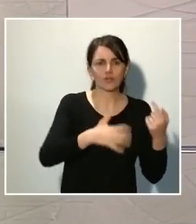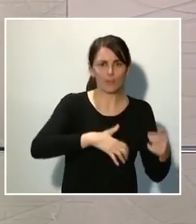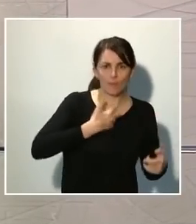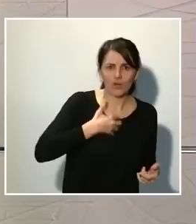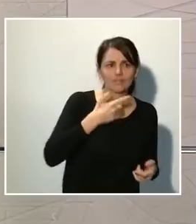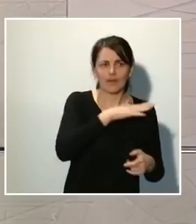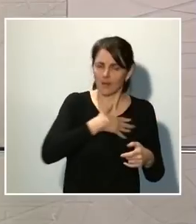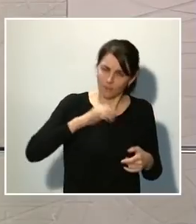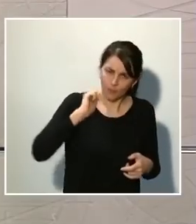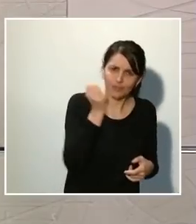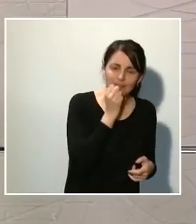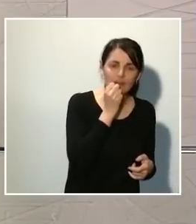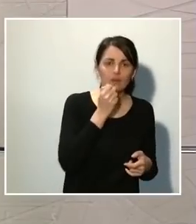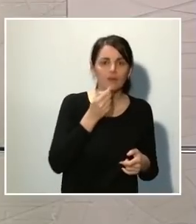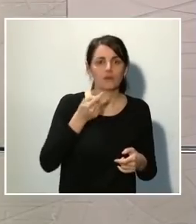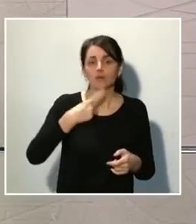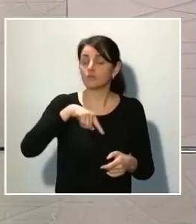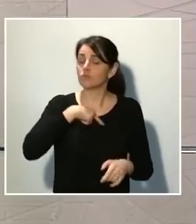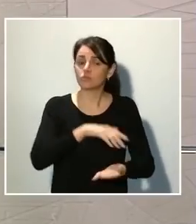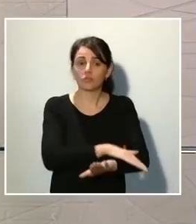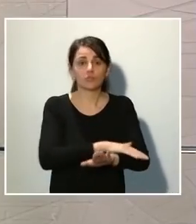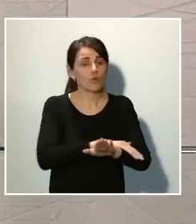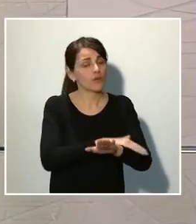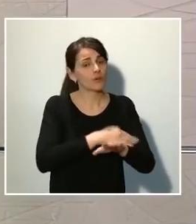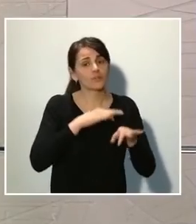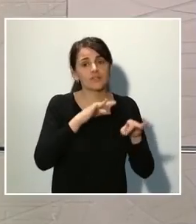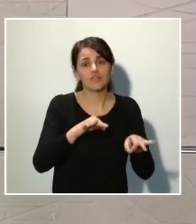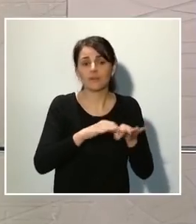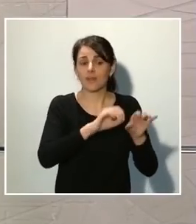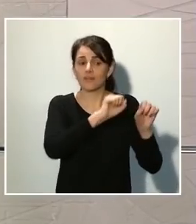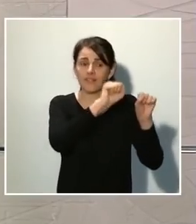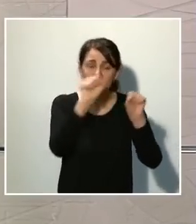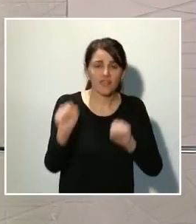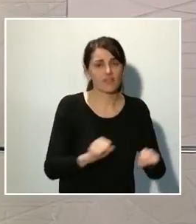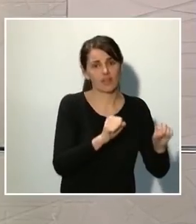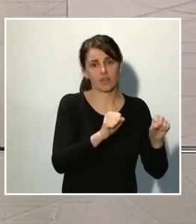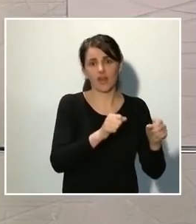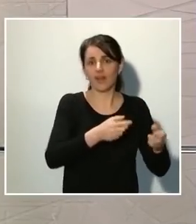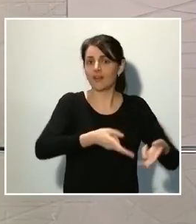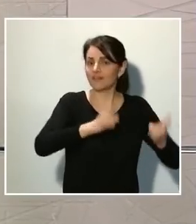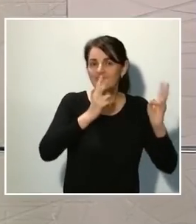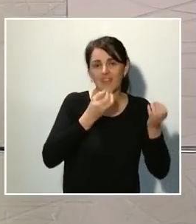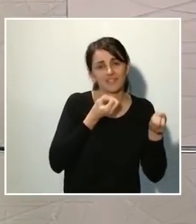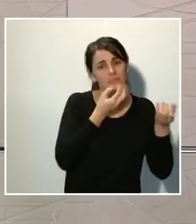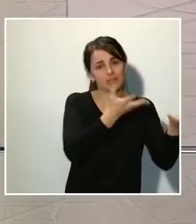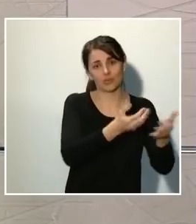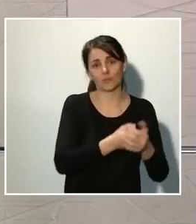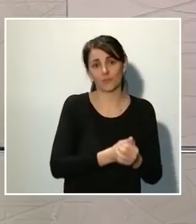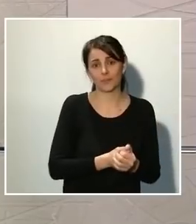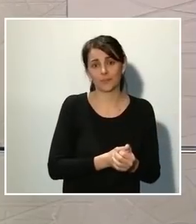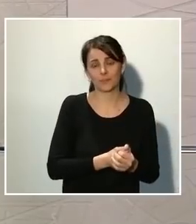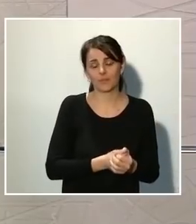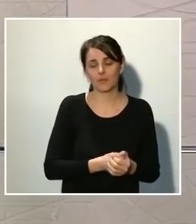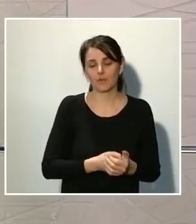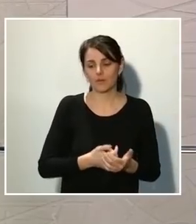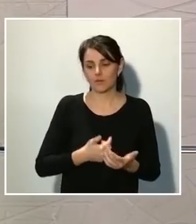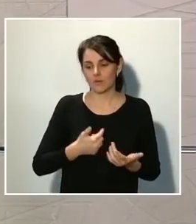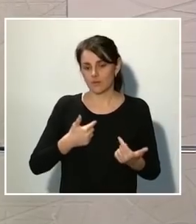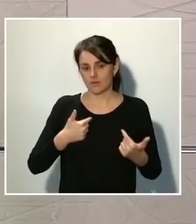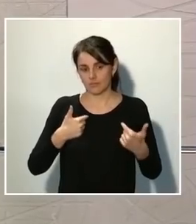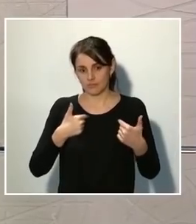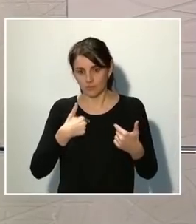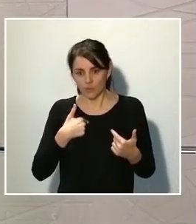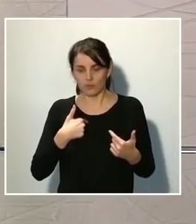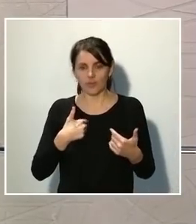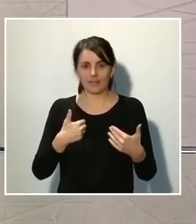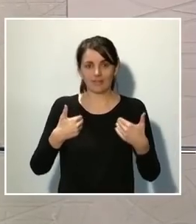lo único que le preocupa es modificar la comisión delegada del CNI para meterlo con calzador? Que no están la razón